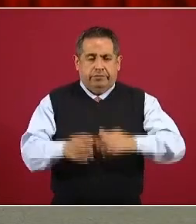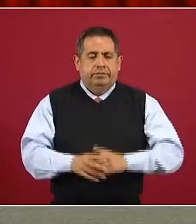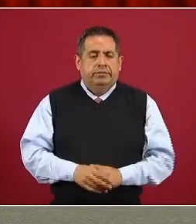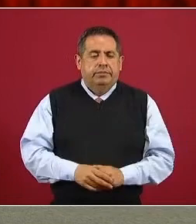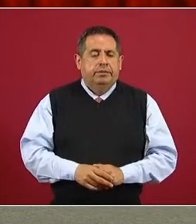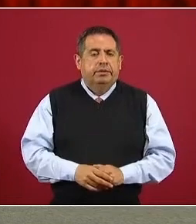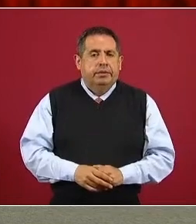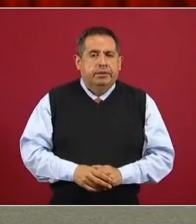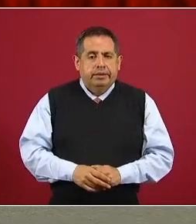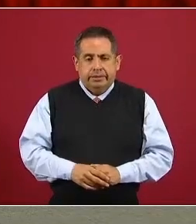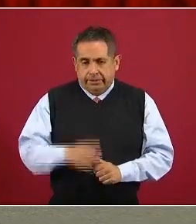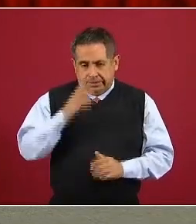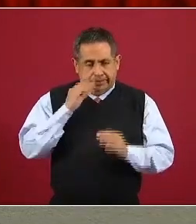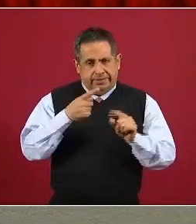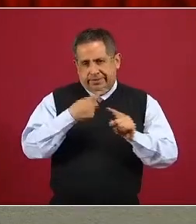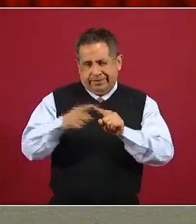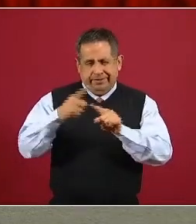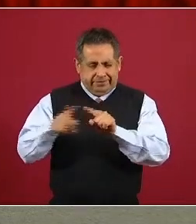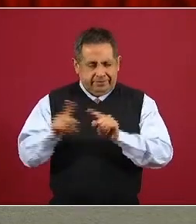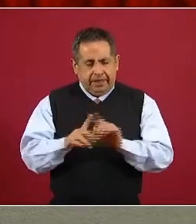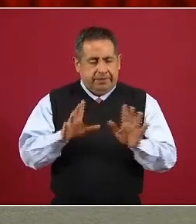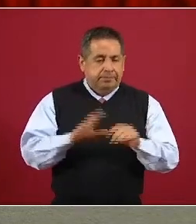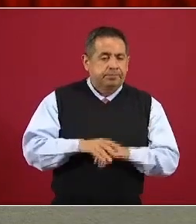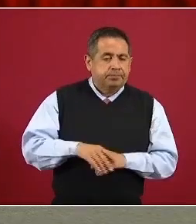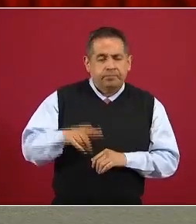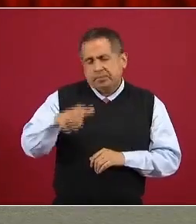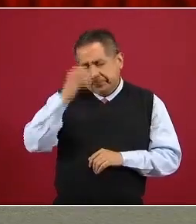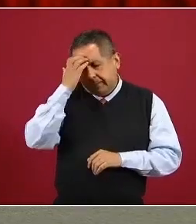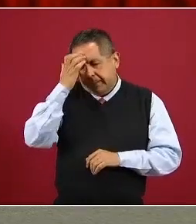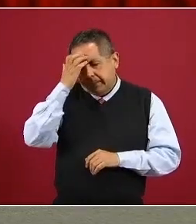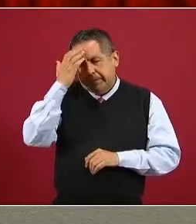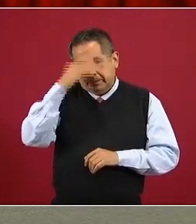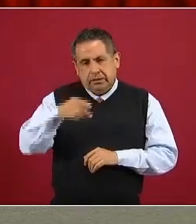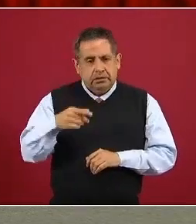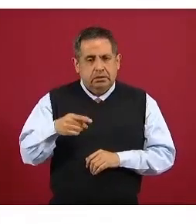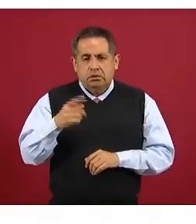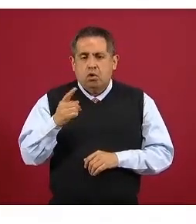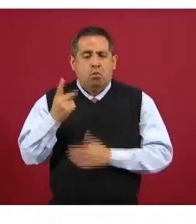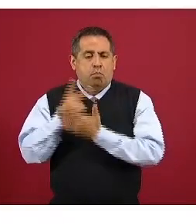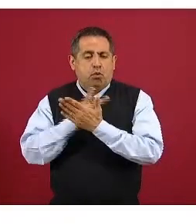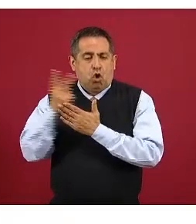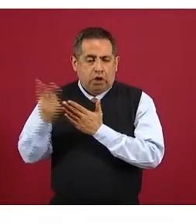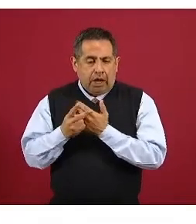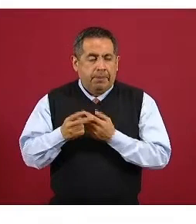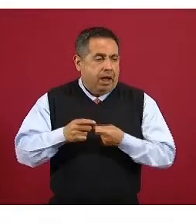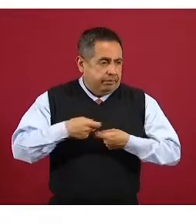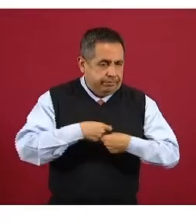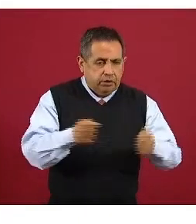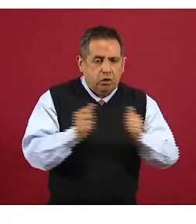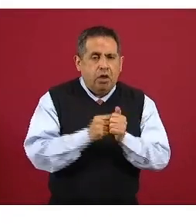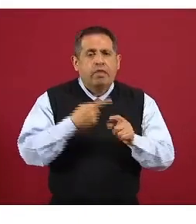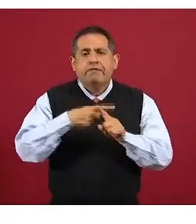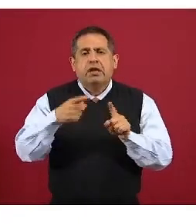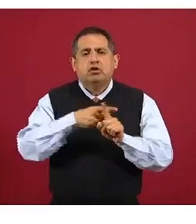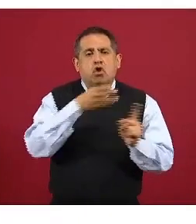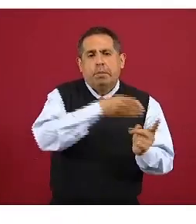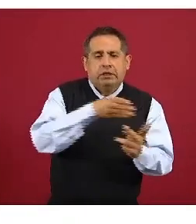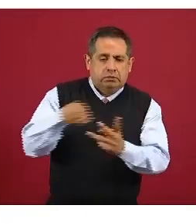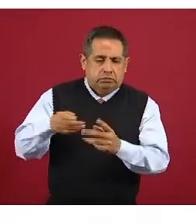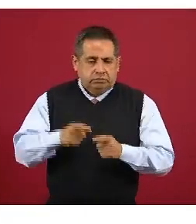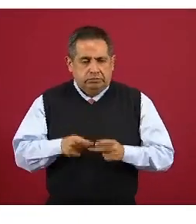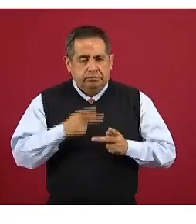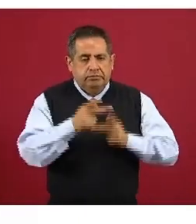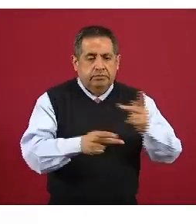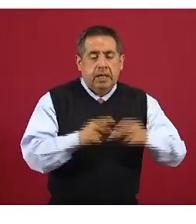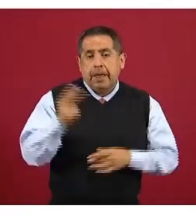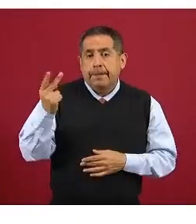Entonces veamos rápidamente las características del programa, que ya las conocemos. Es un solo programa con distintas modalidades. Es un apoyo financiero